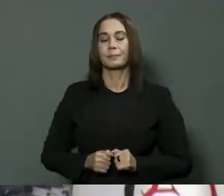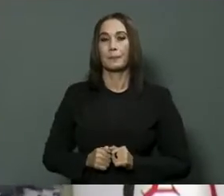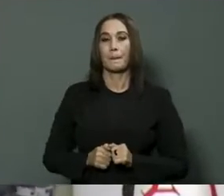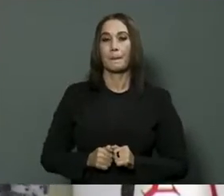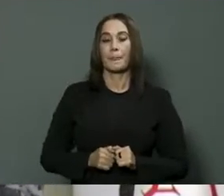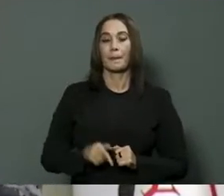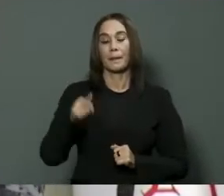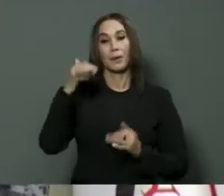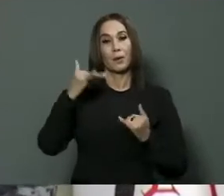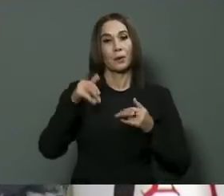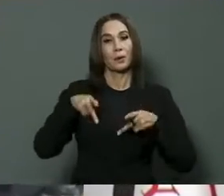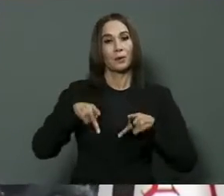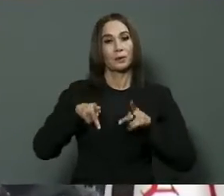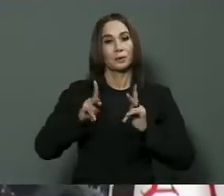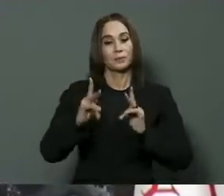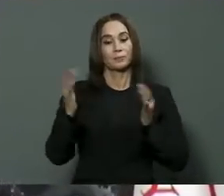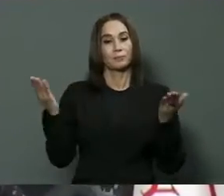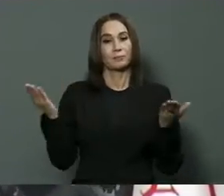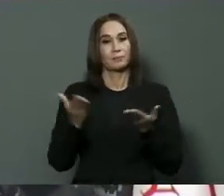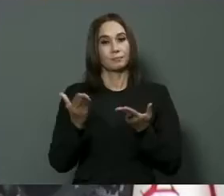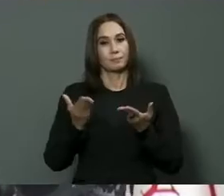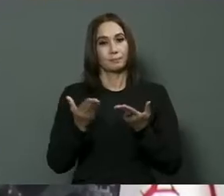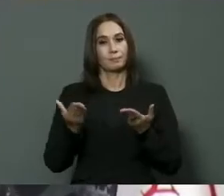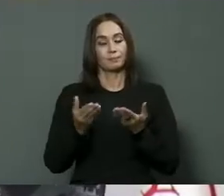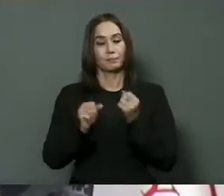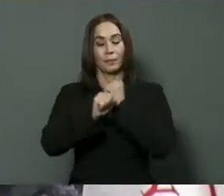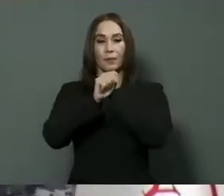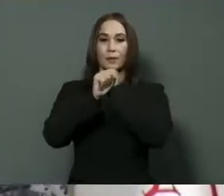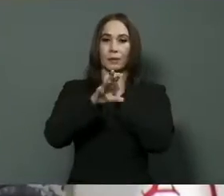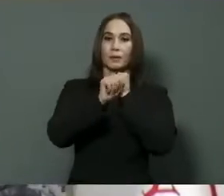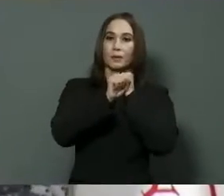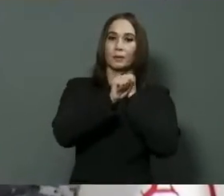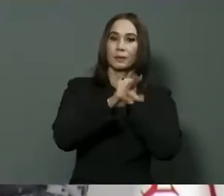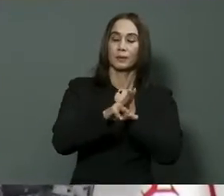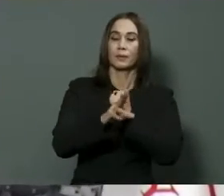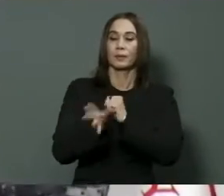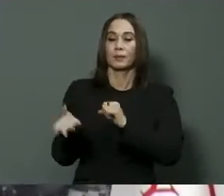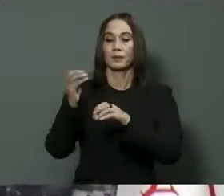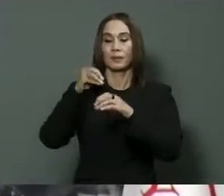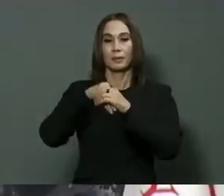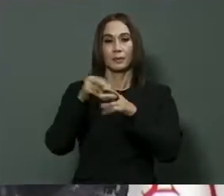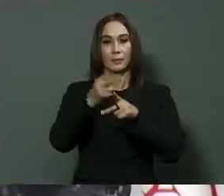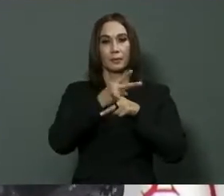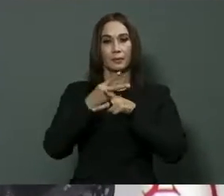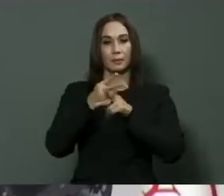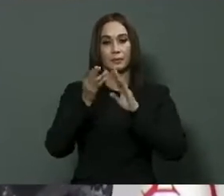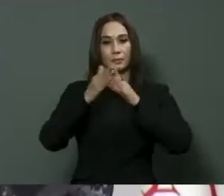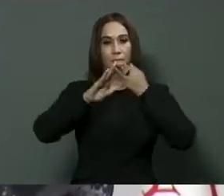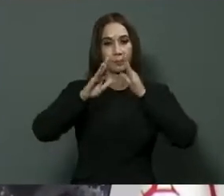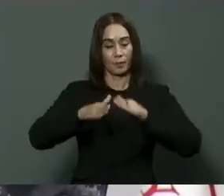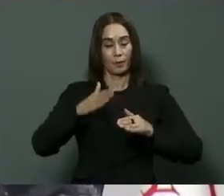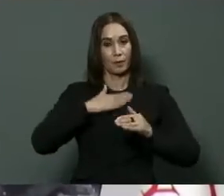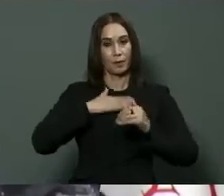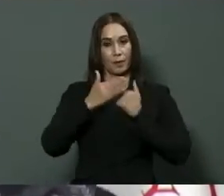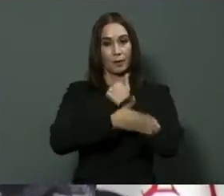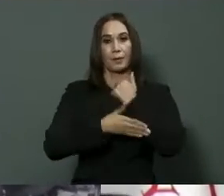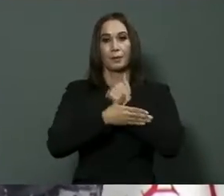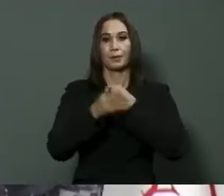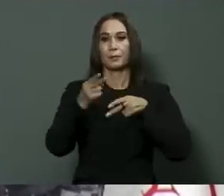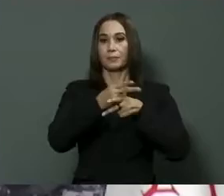En esta oportunidad de lanzamiento de la Estrategia Nacional Integral de Seguridad Ciudadana, Mi País